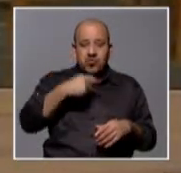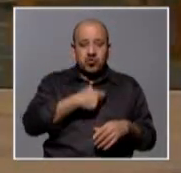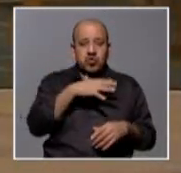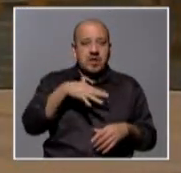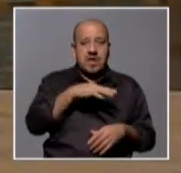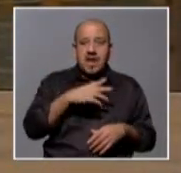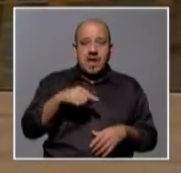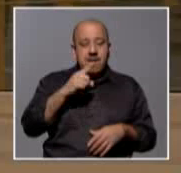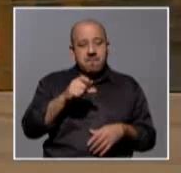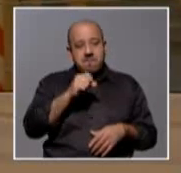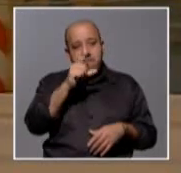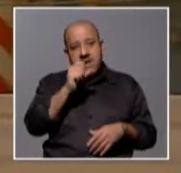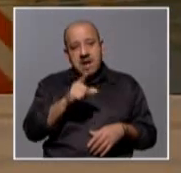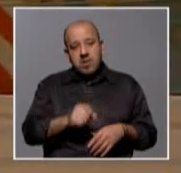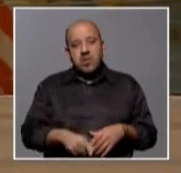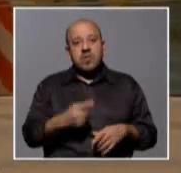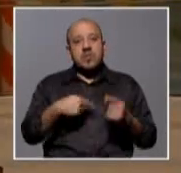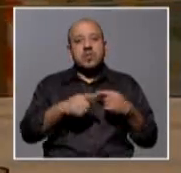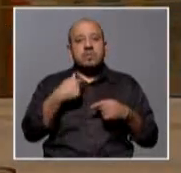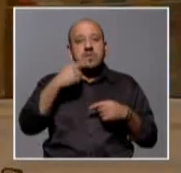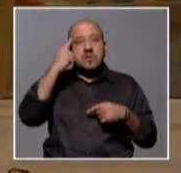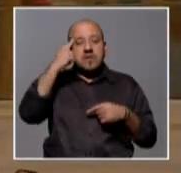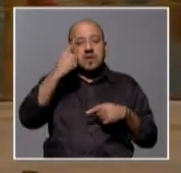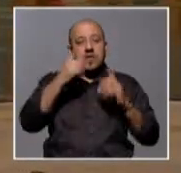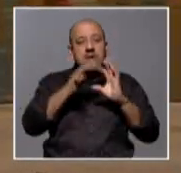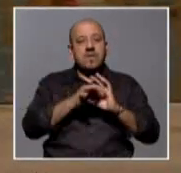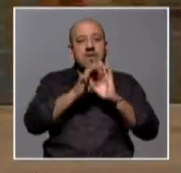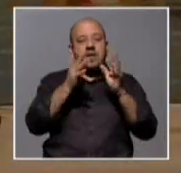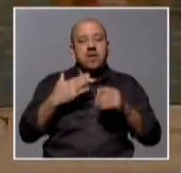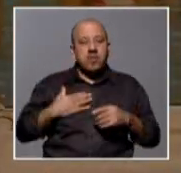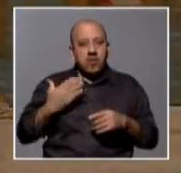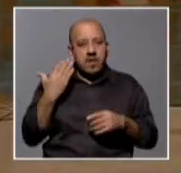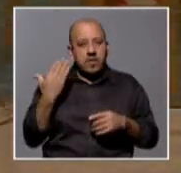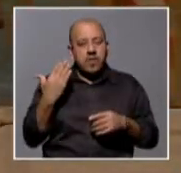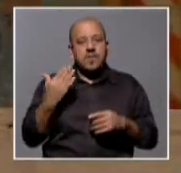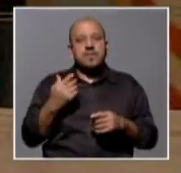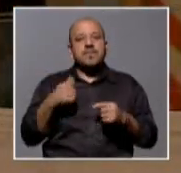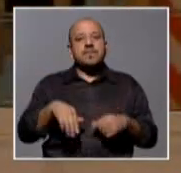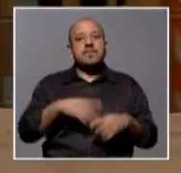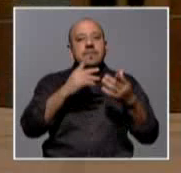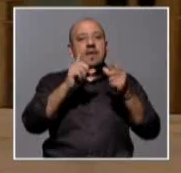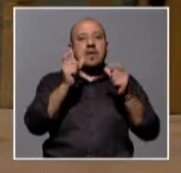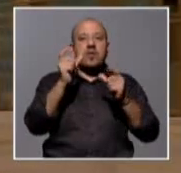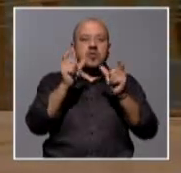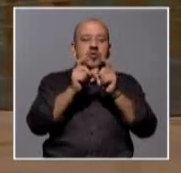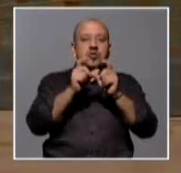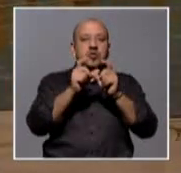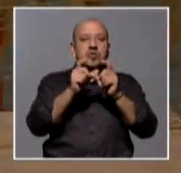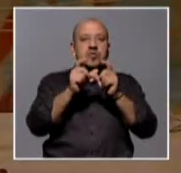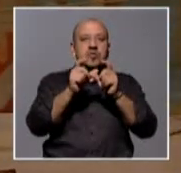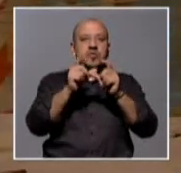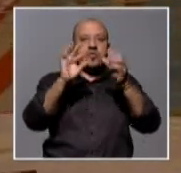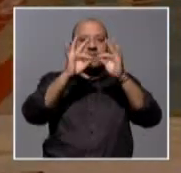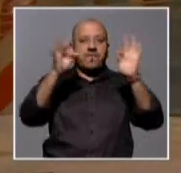hay que sacar lo mejor. Estoy pensando, digo, en la libertad como valor en esta plaza y en los versos de Miguel Hernández, que si te